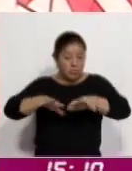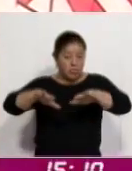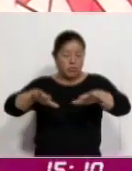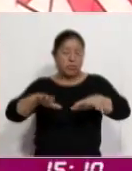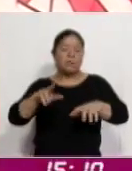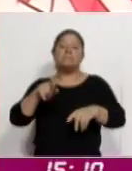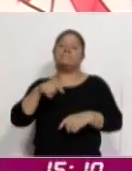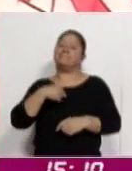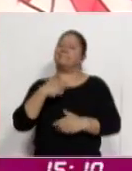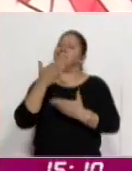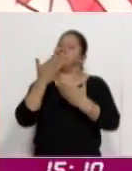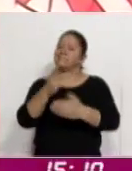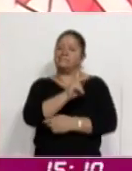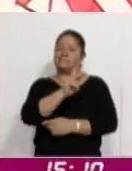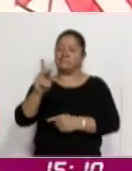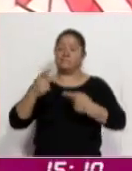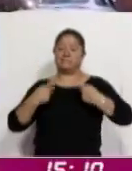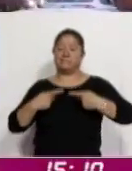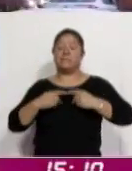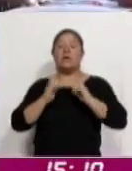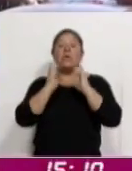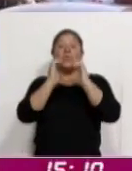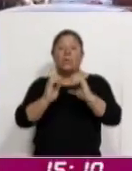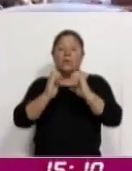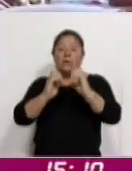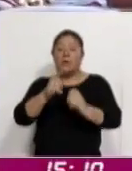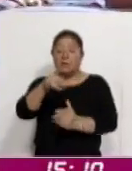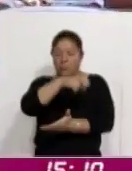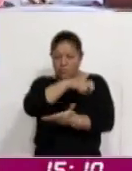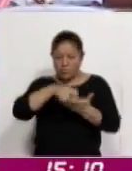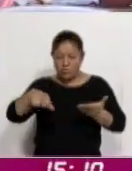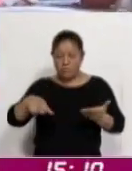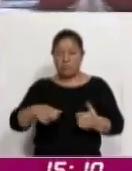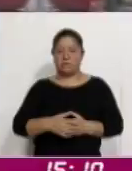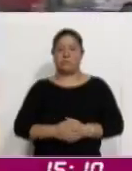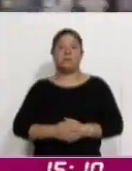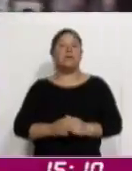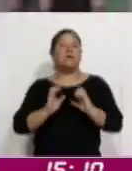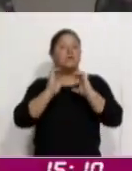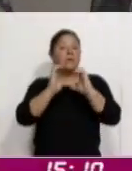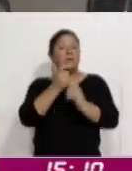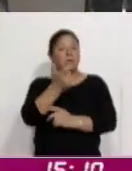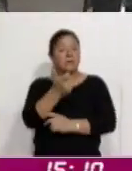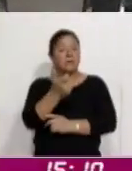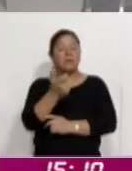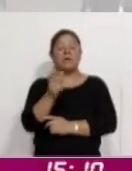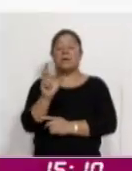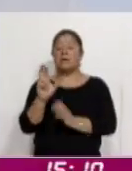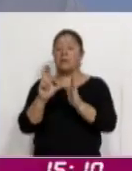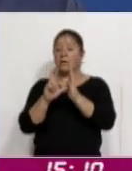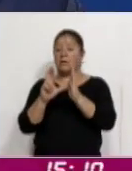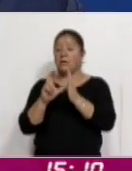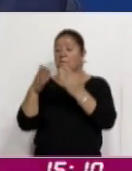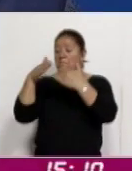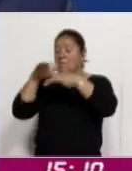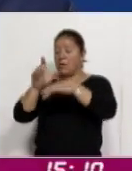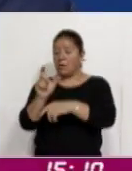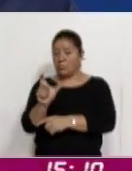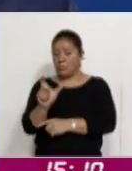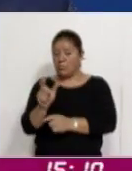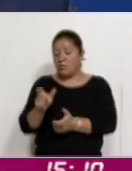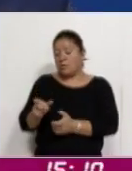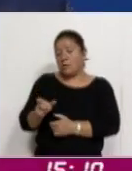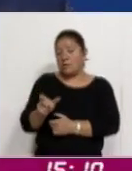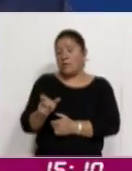un llamado a la ciudadanía a ser precavida al realizar sus compras, cuidando su efectivo y tarjetas bancarias. Les pedimos que tengan